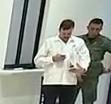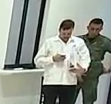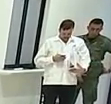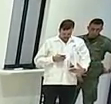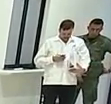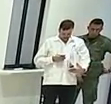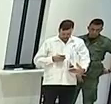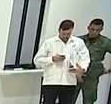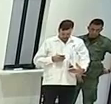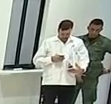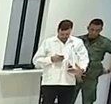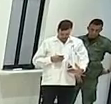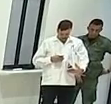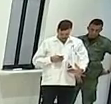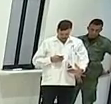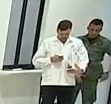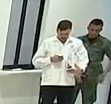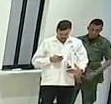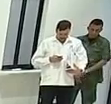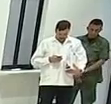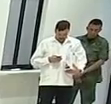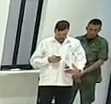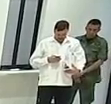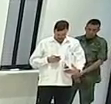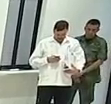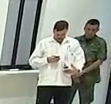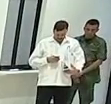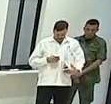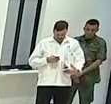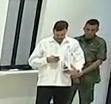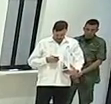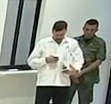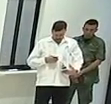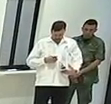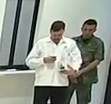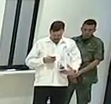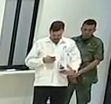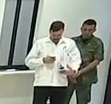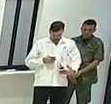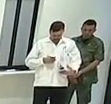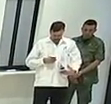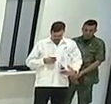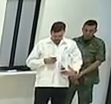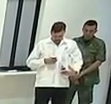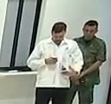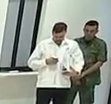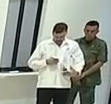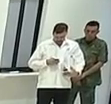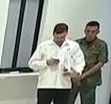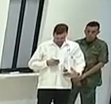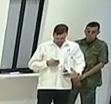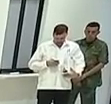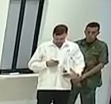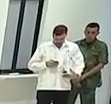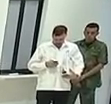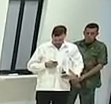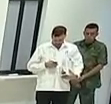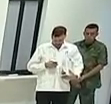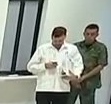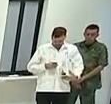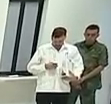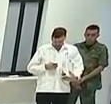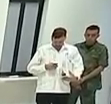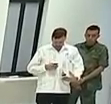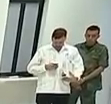2.400 pesos mensuales para que terminen su carrera. También aquí en